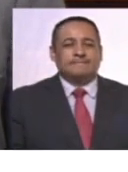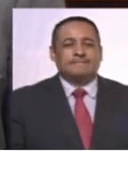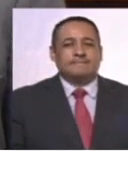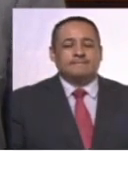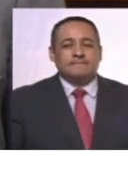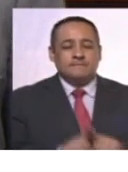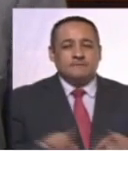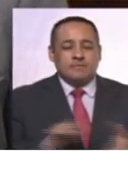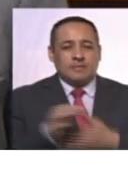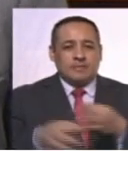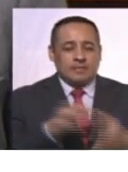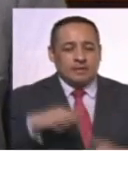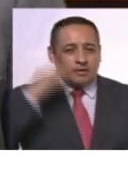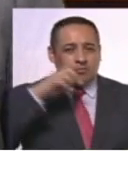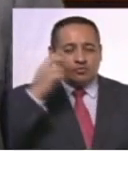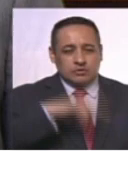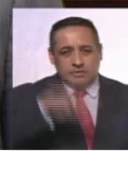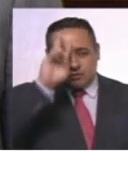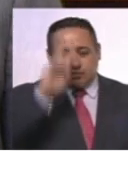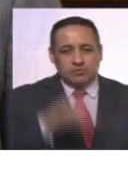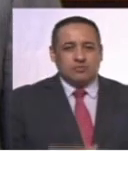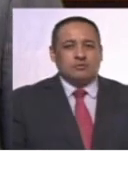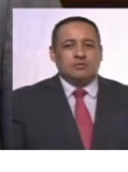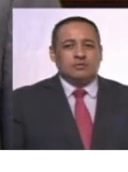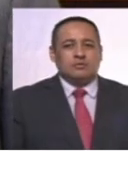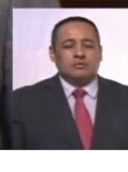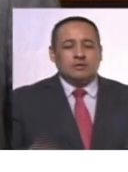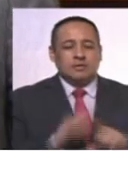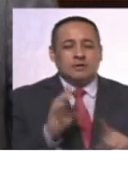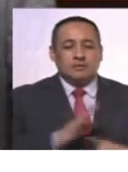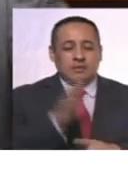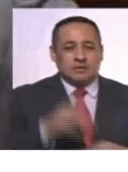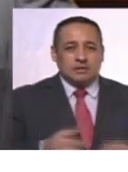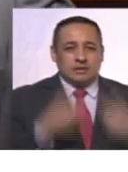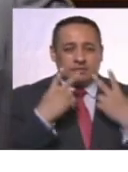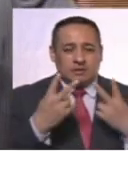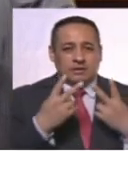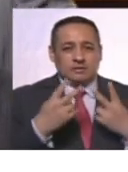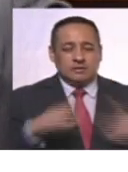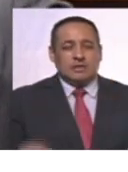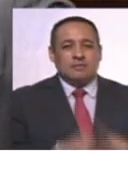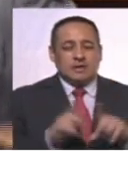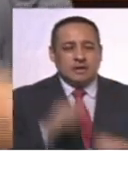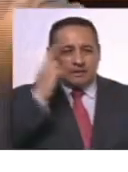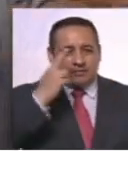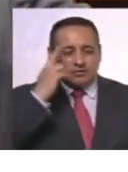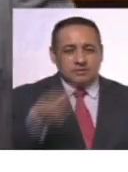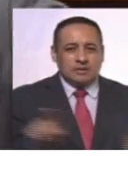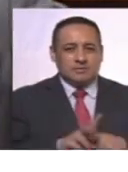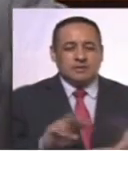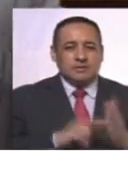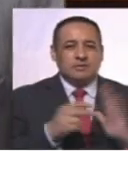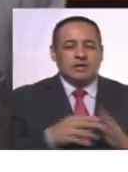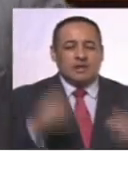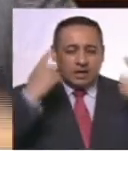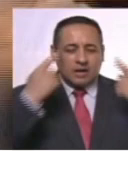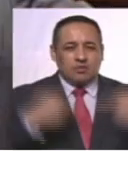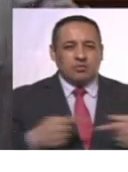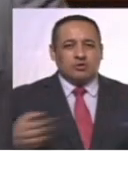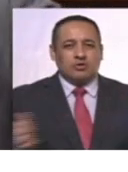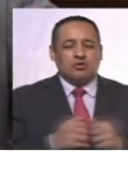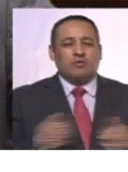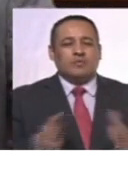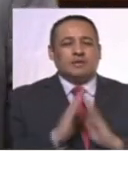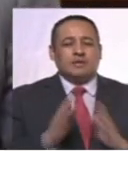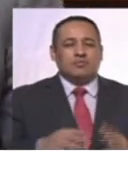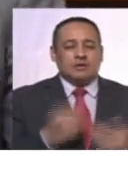Entonces, repito, Puno es el Perú. Vayan ustedes y convoquemos a la reflexión, convoquemos a la conciliación,